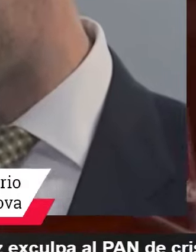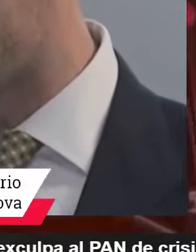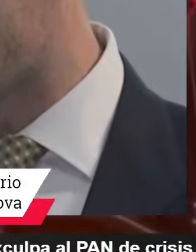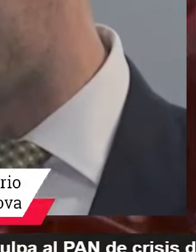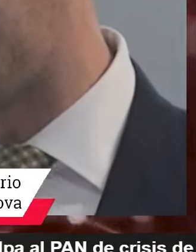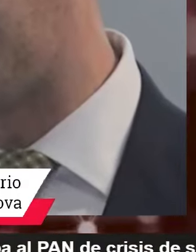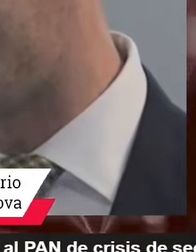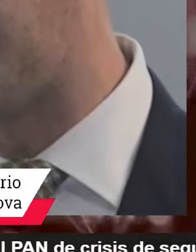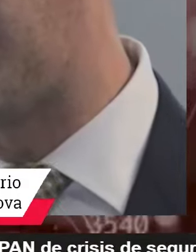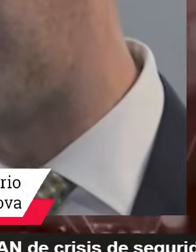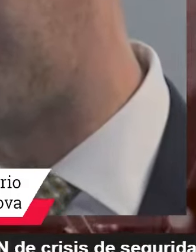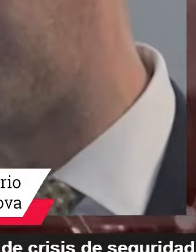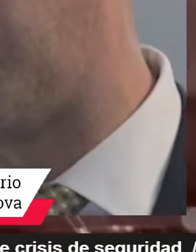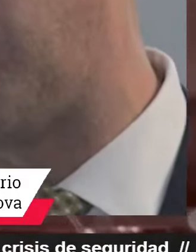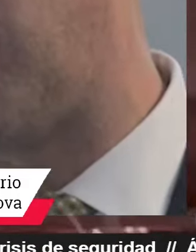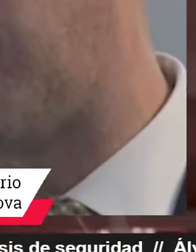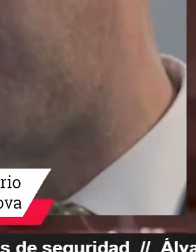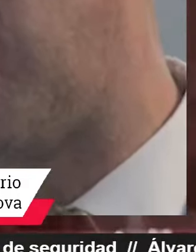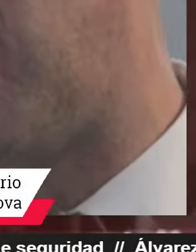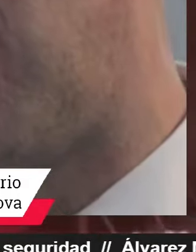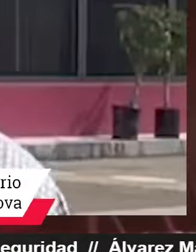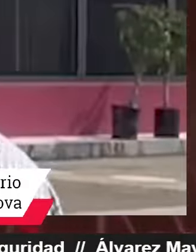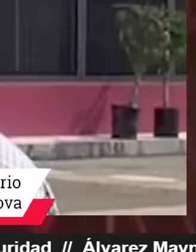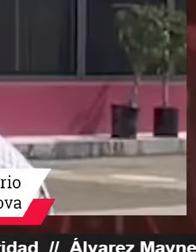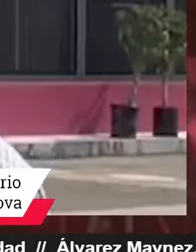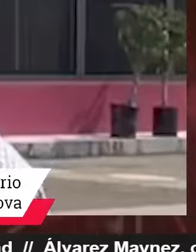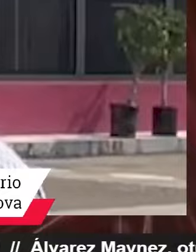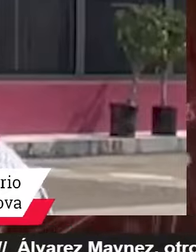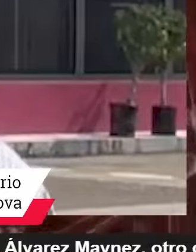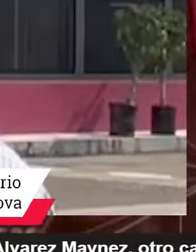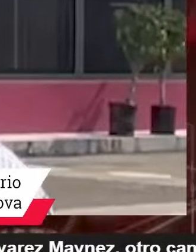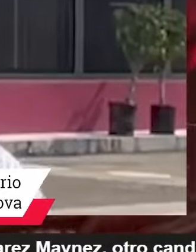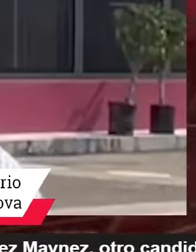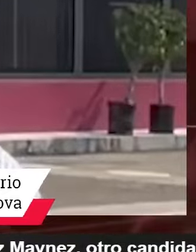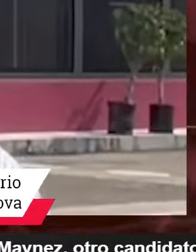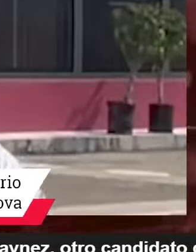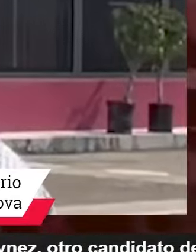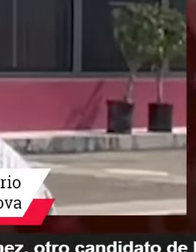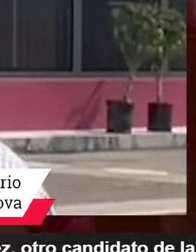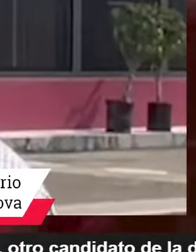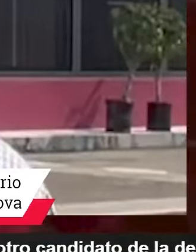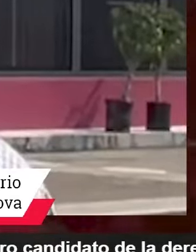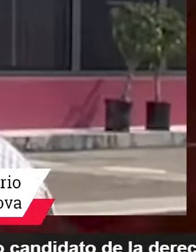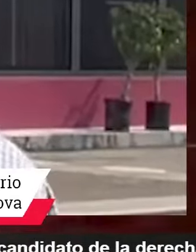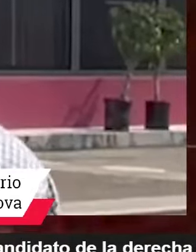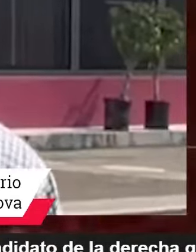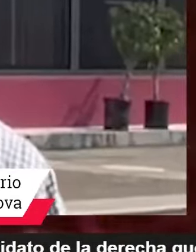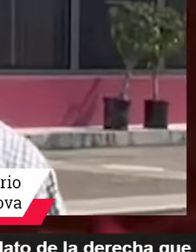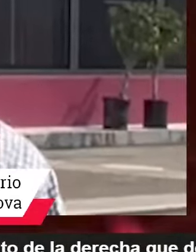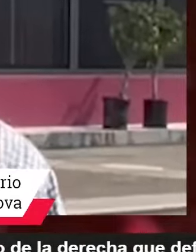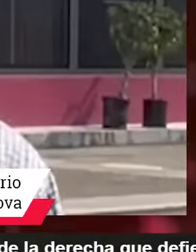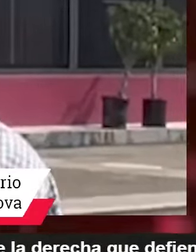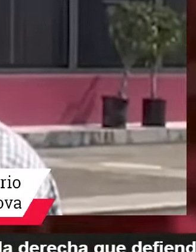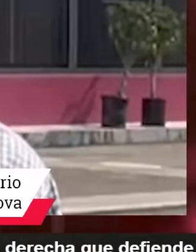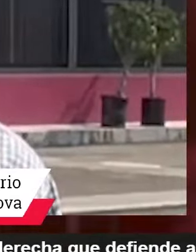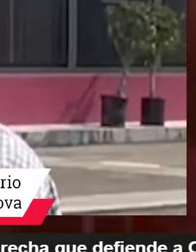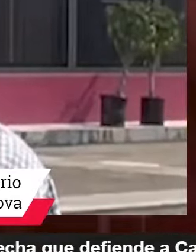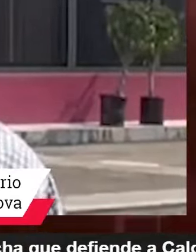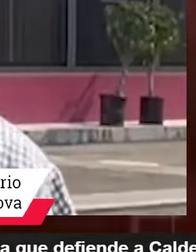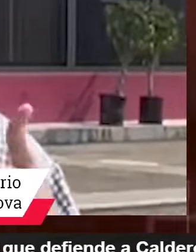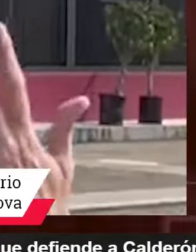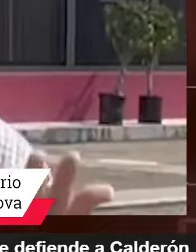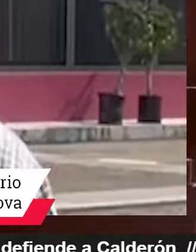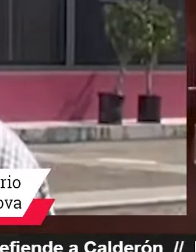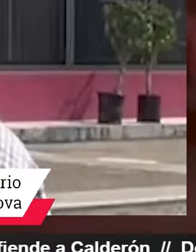ejemplo para otras áreas que también Vienen hacer observación electoral Como por ejemplo observadores internacionales